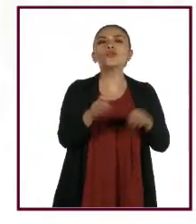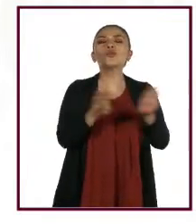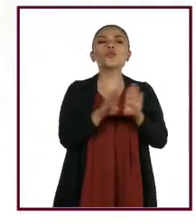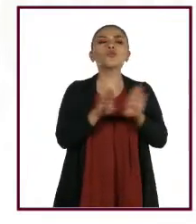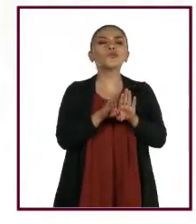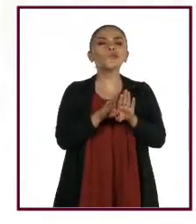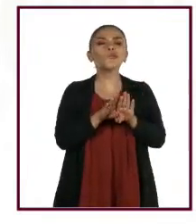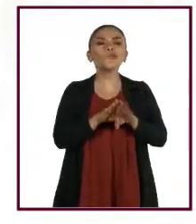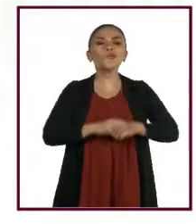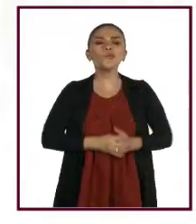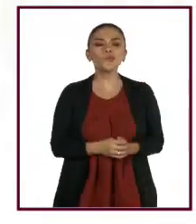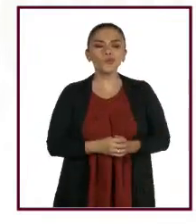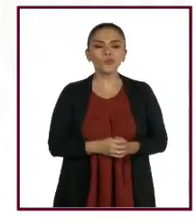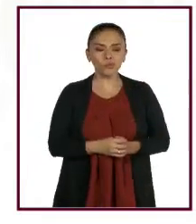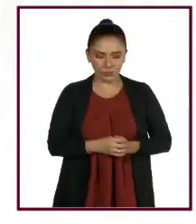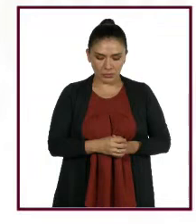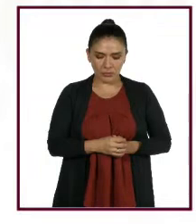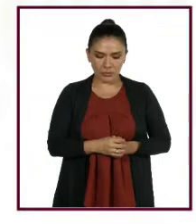poca